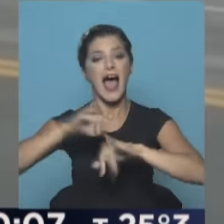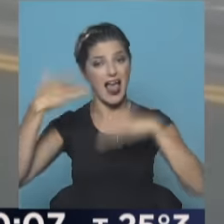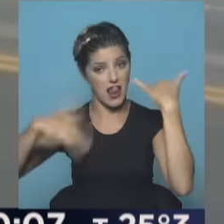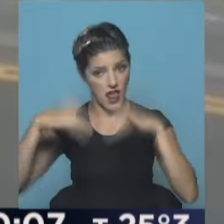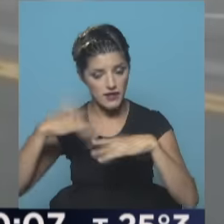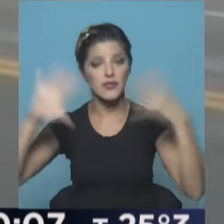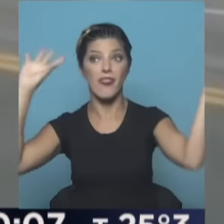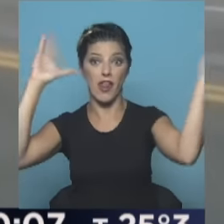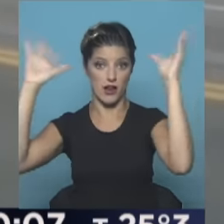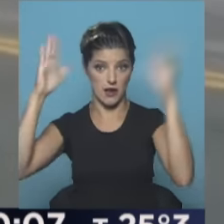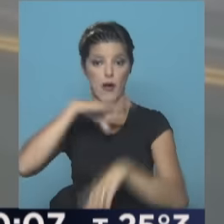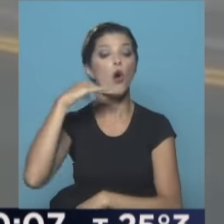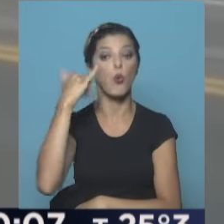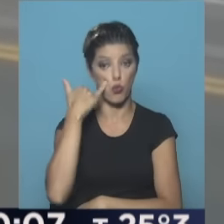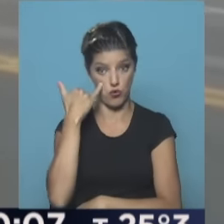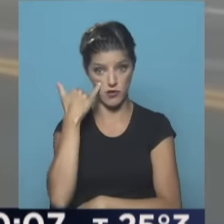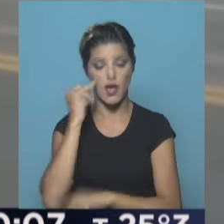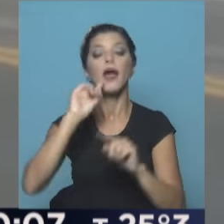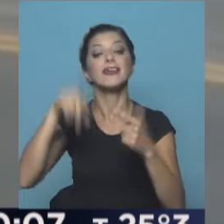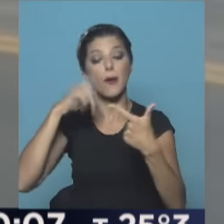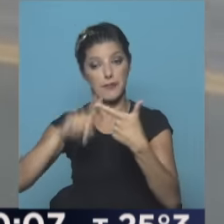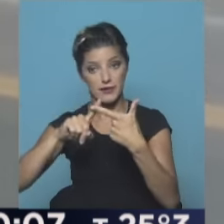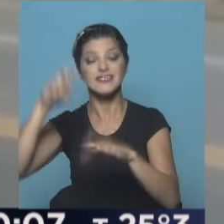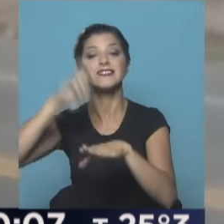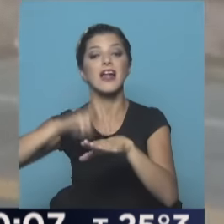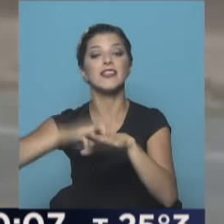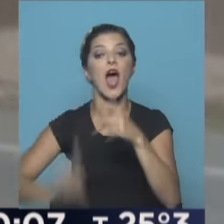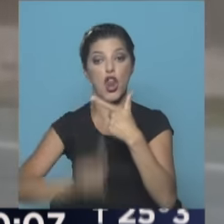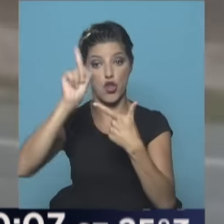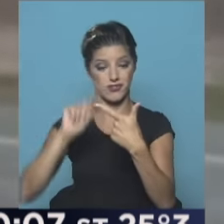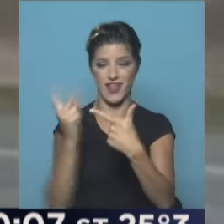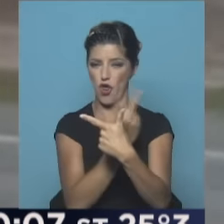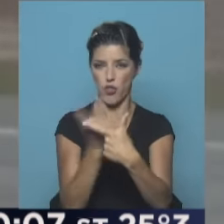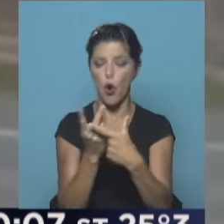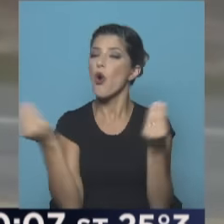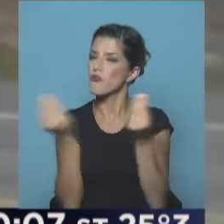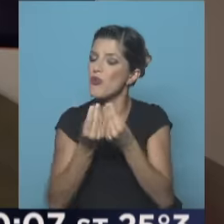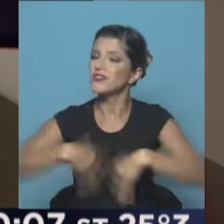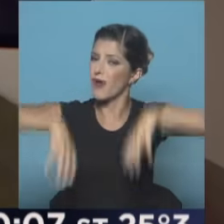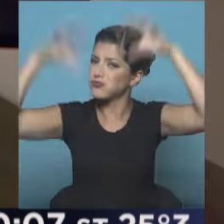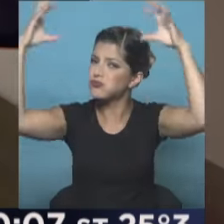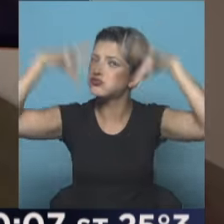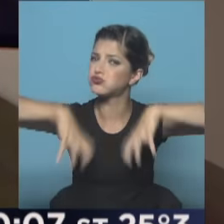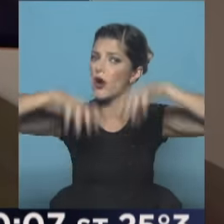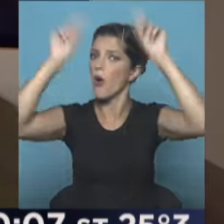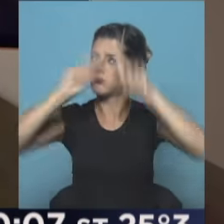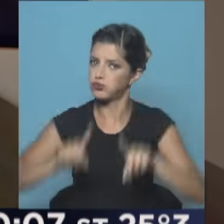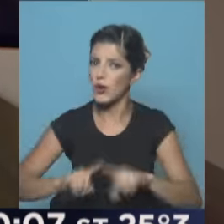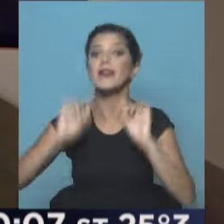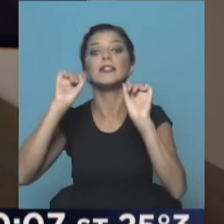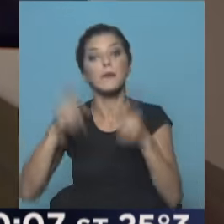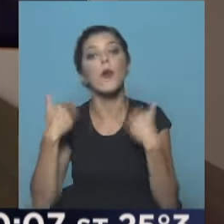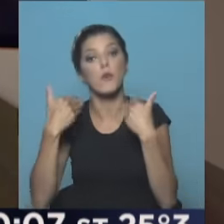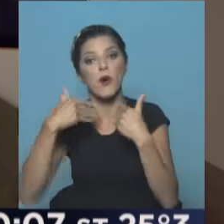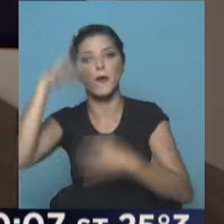provincia de Jujuy y también para el norte de Salta, con precipitaciones abundantes, tormentas severas y